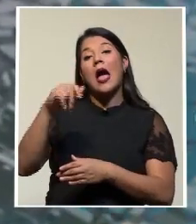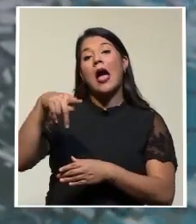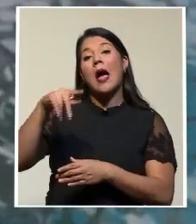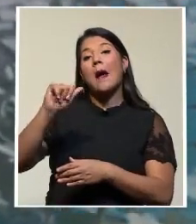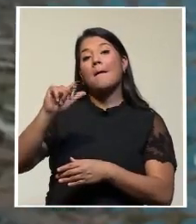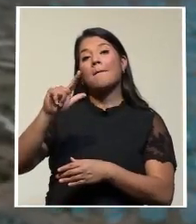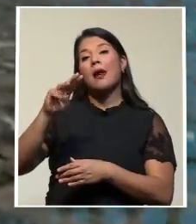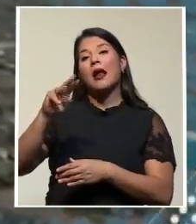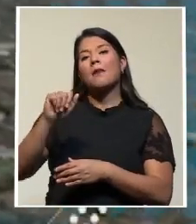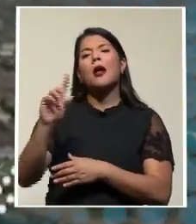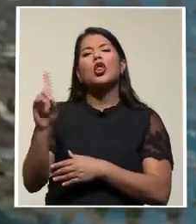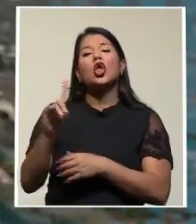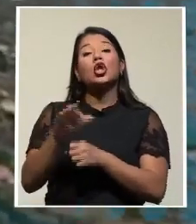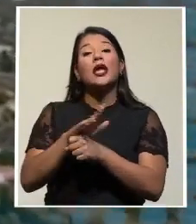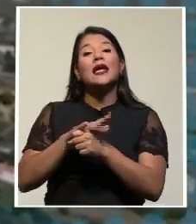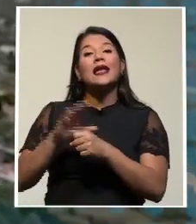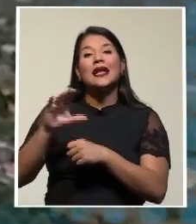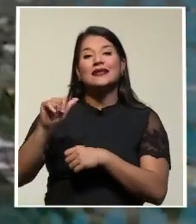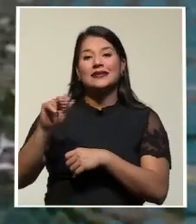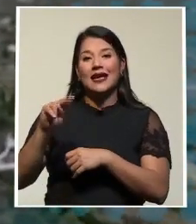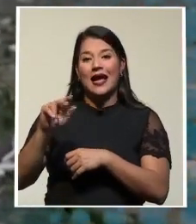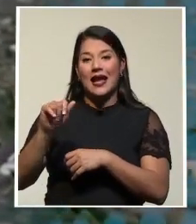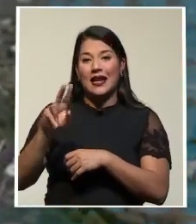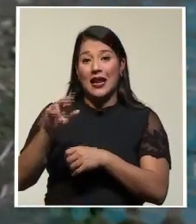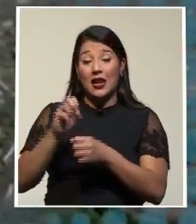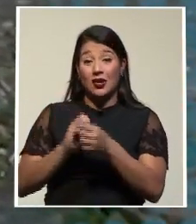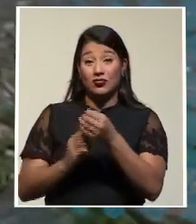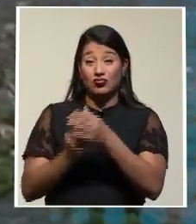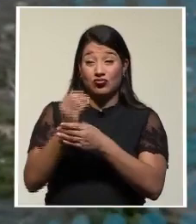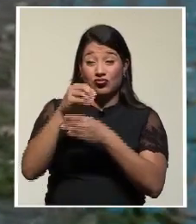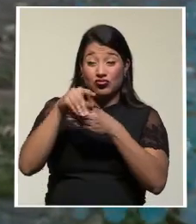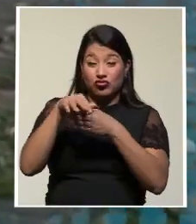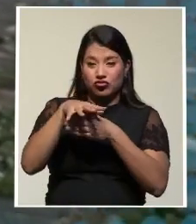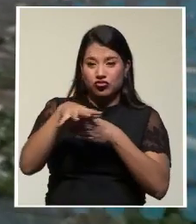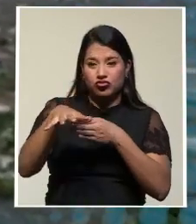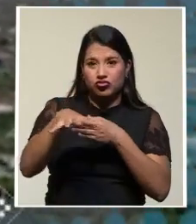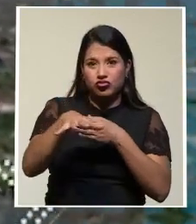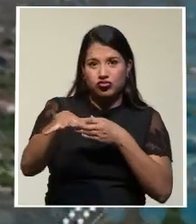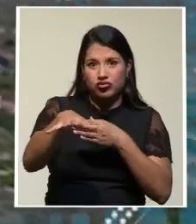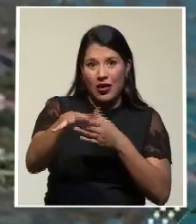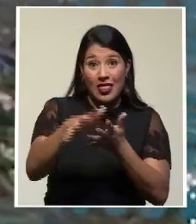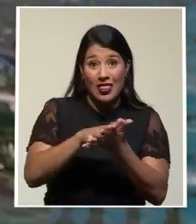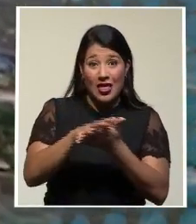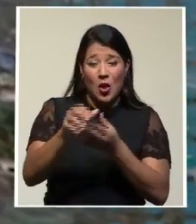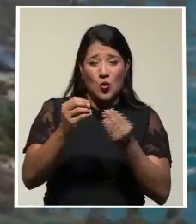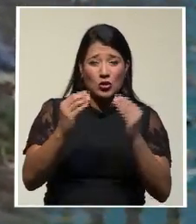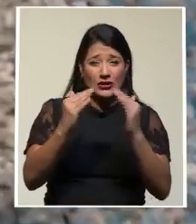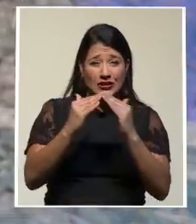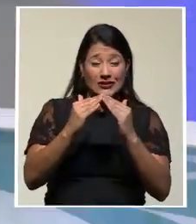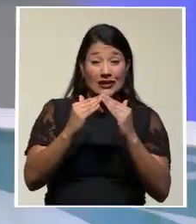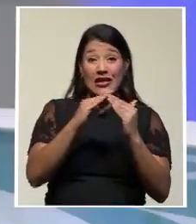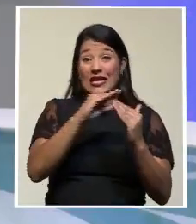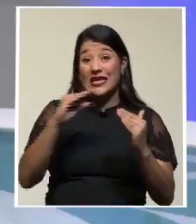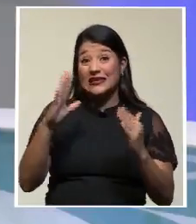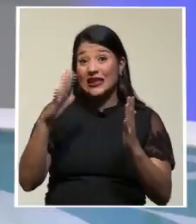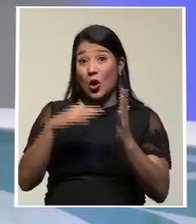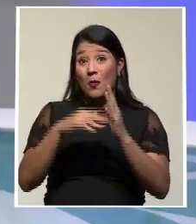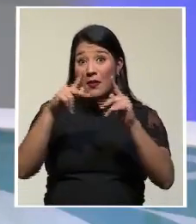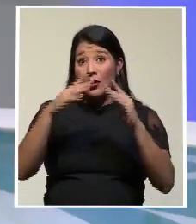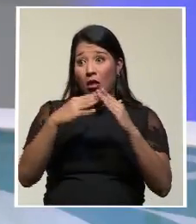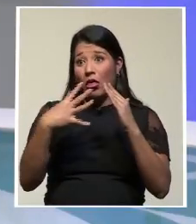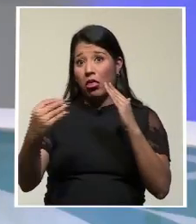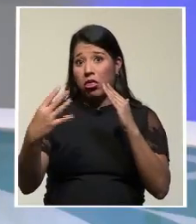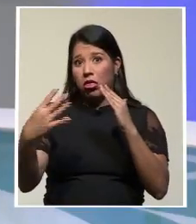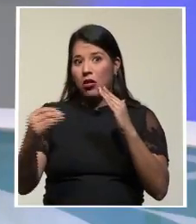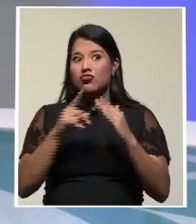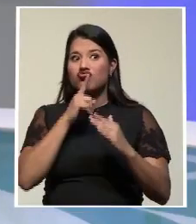Islas Canarias destruyó un centenar de casas y obligó a evacuar a 5.000 personas. Unas imágenes